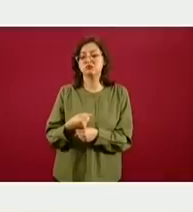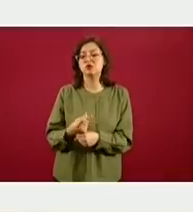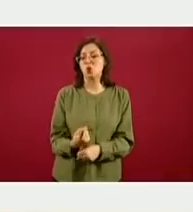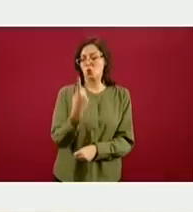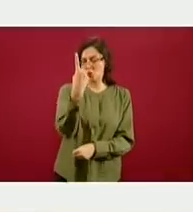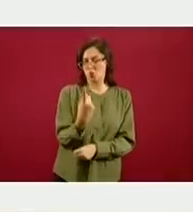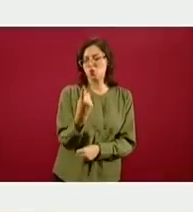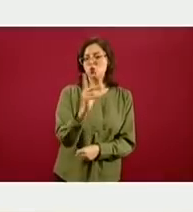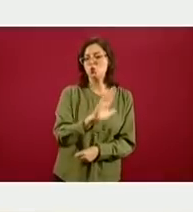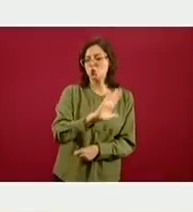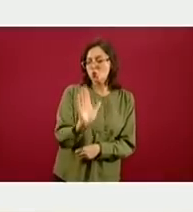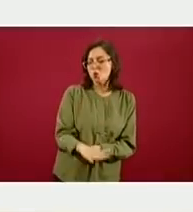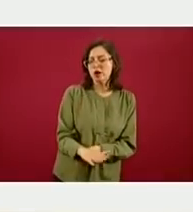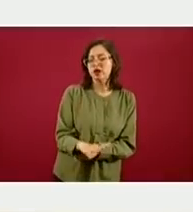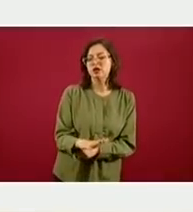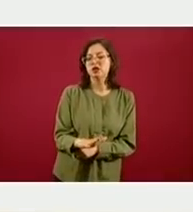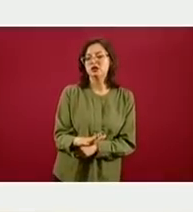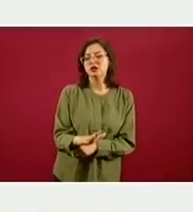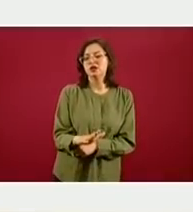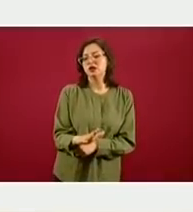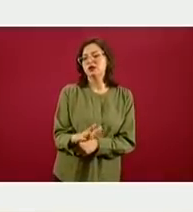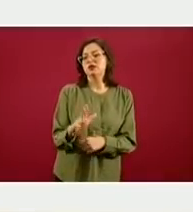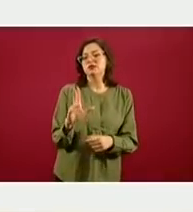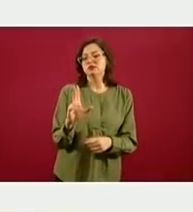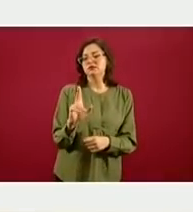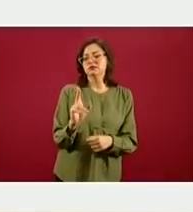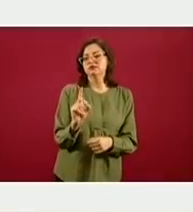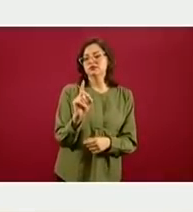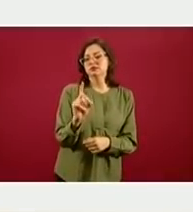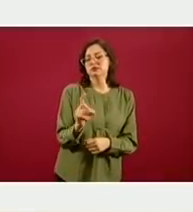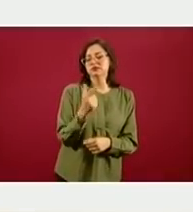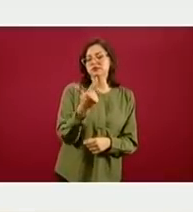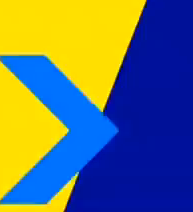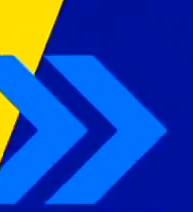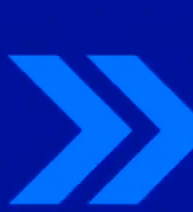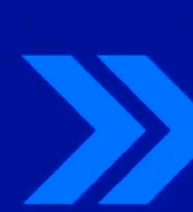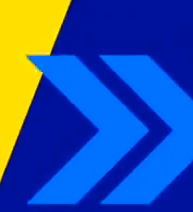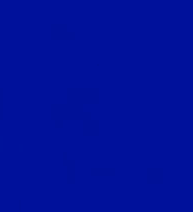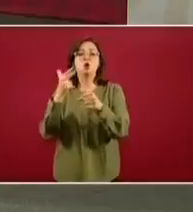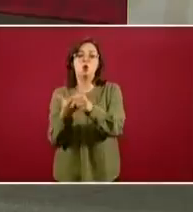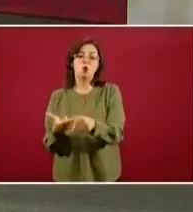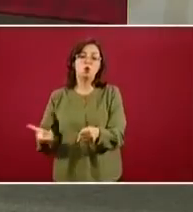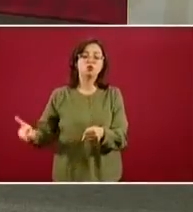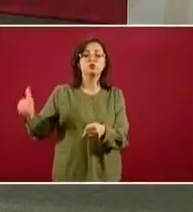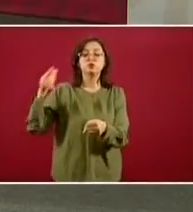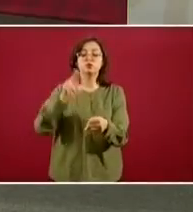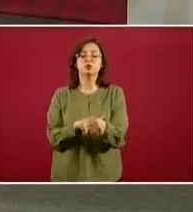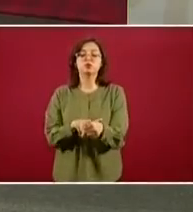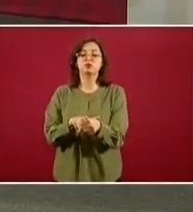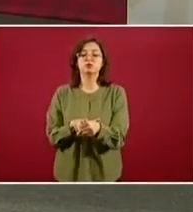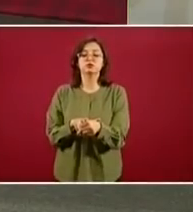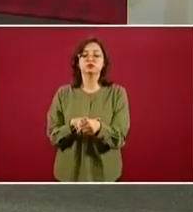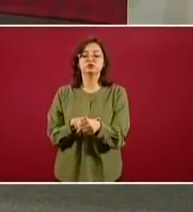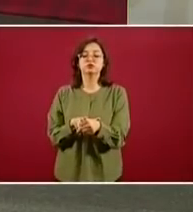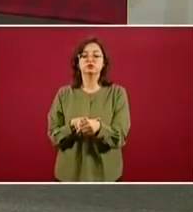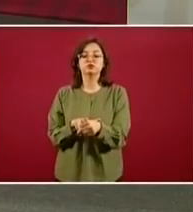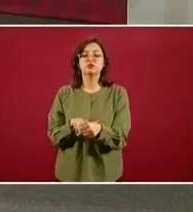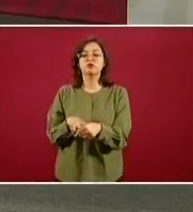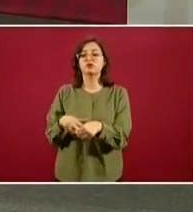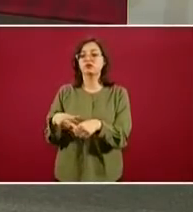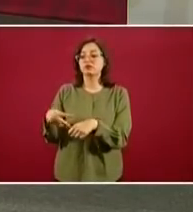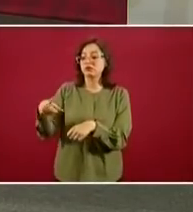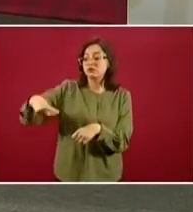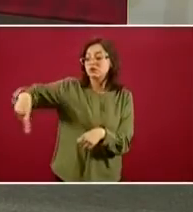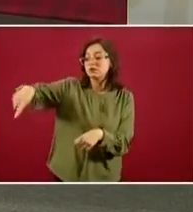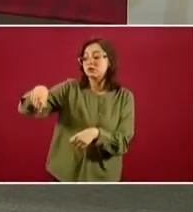una defunción, con un rango de 37 hasta 77 años. La Comisión Coordinadora de Institutos